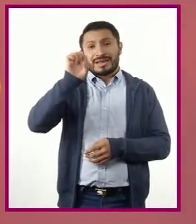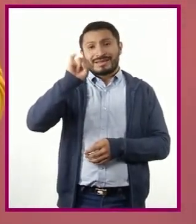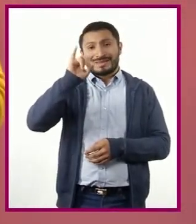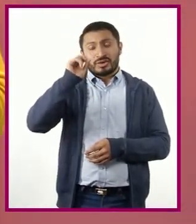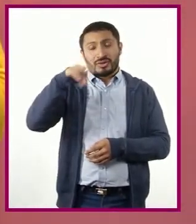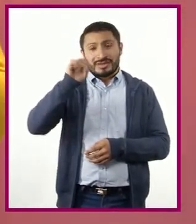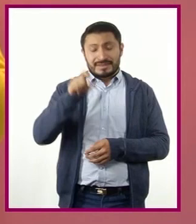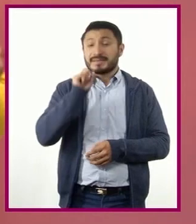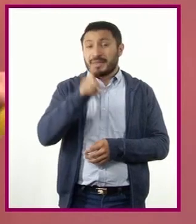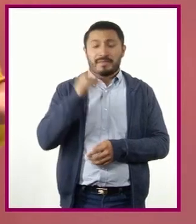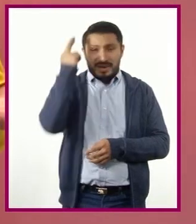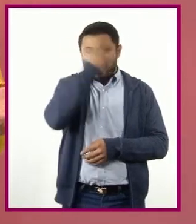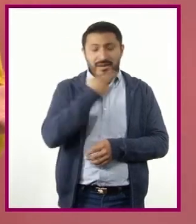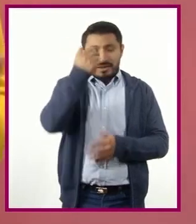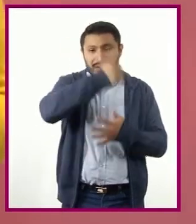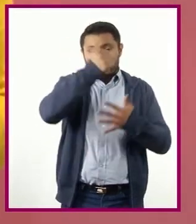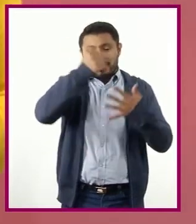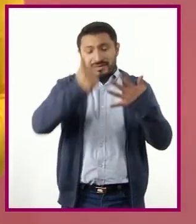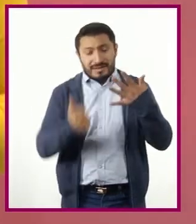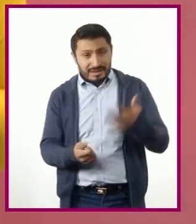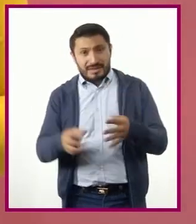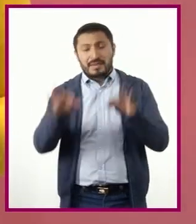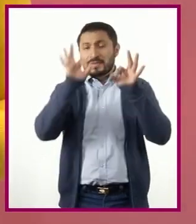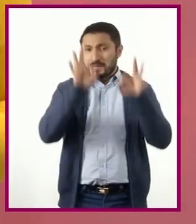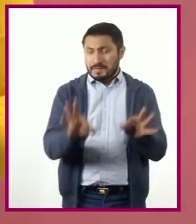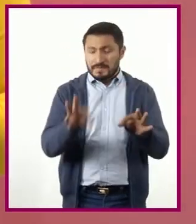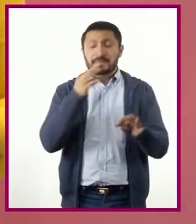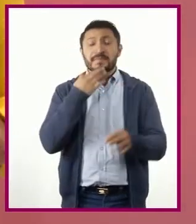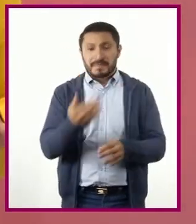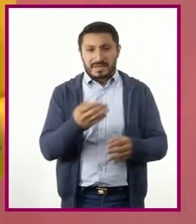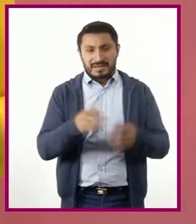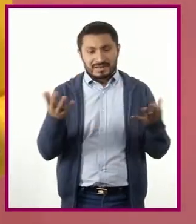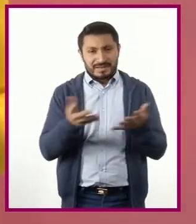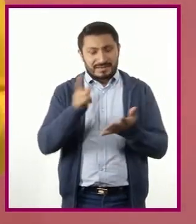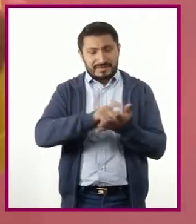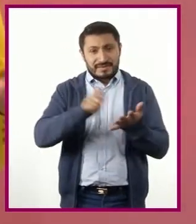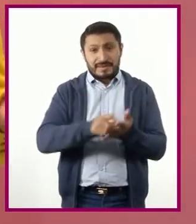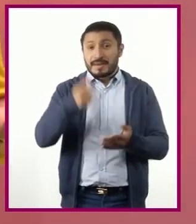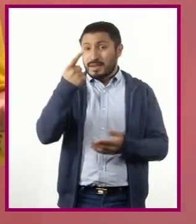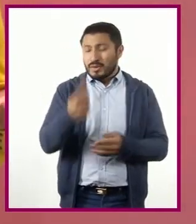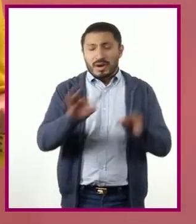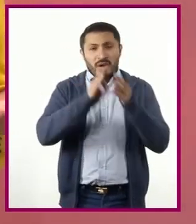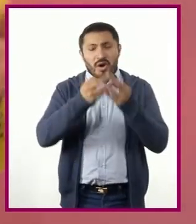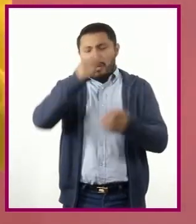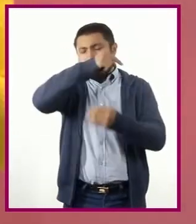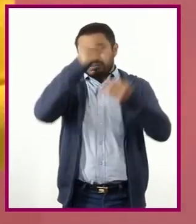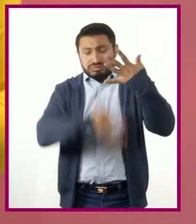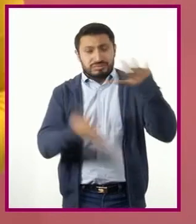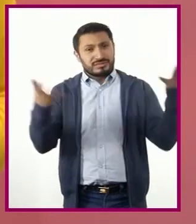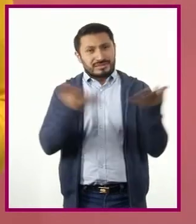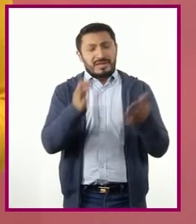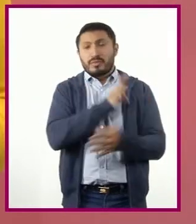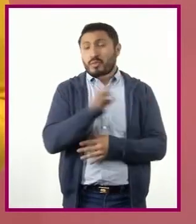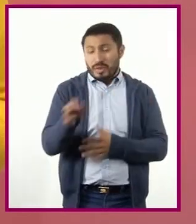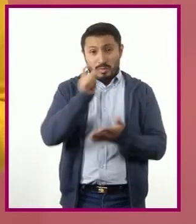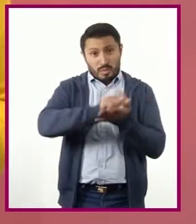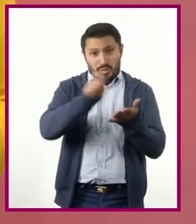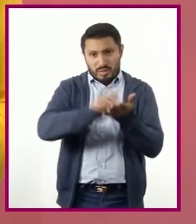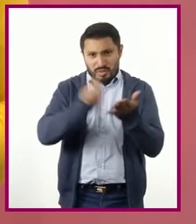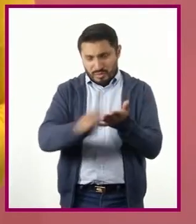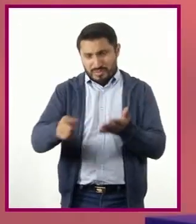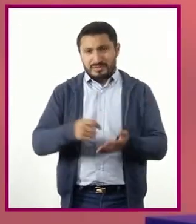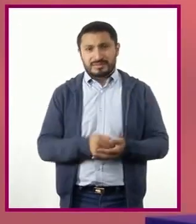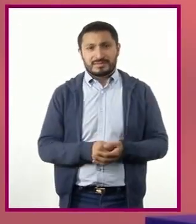apartado se desarrolló de manera adecuada. Esta es una de tantas estrategias que podemos llevar a cabo al escribir un texto.